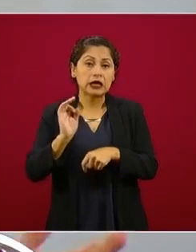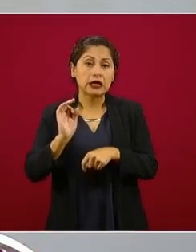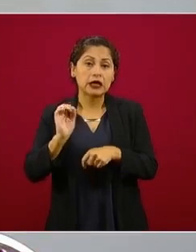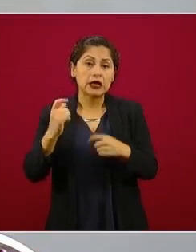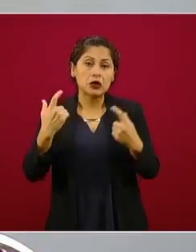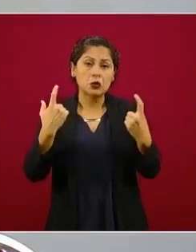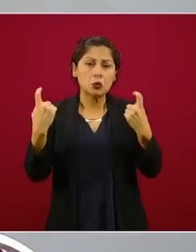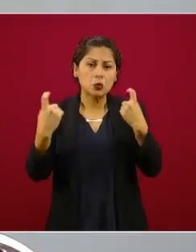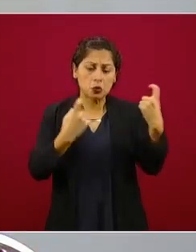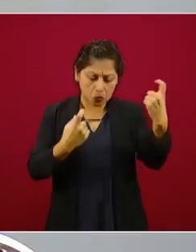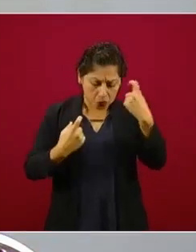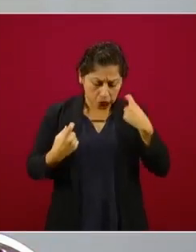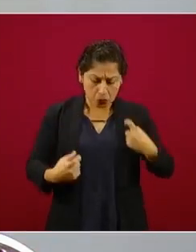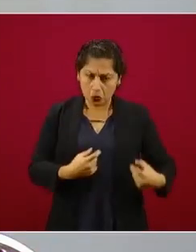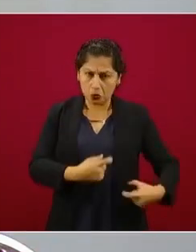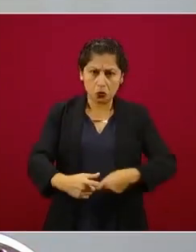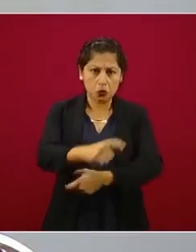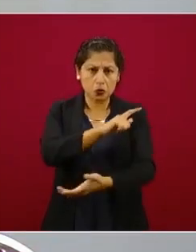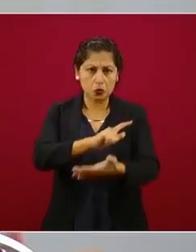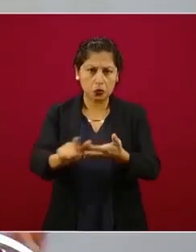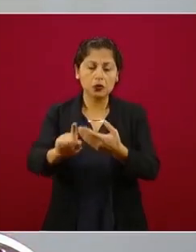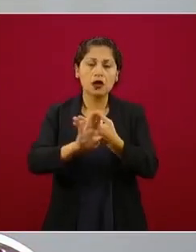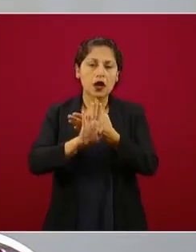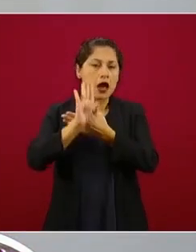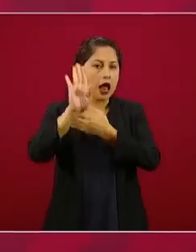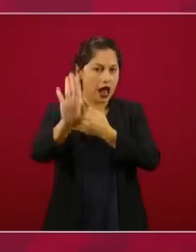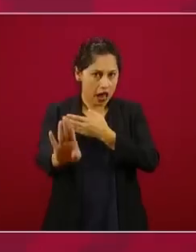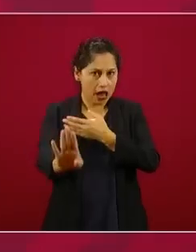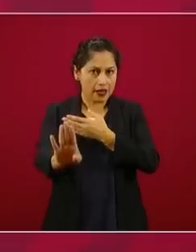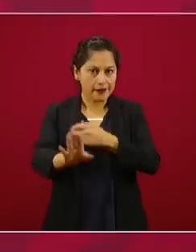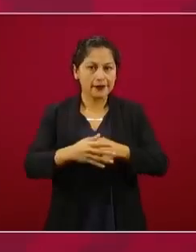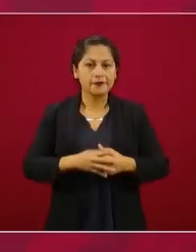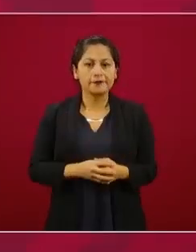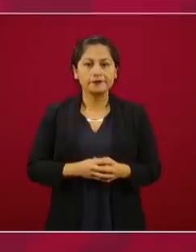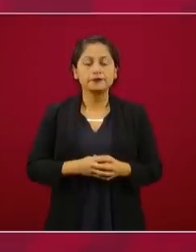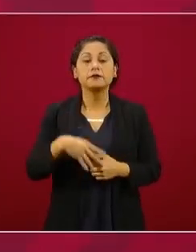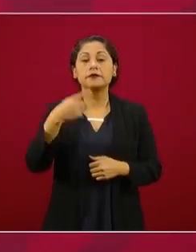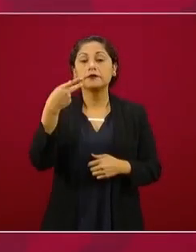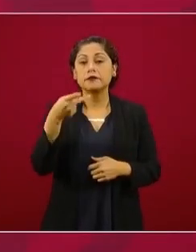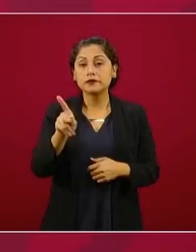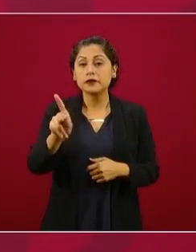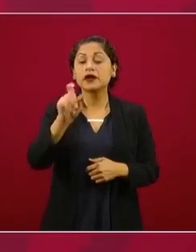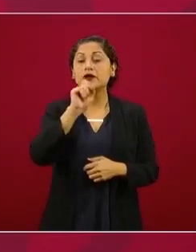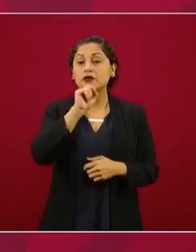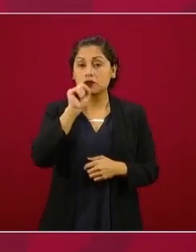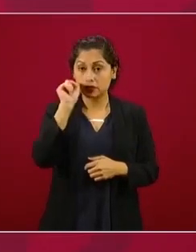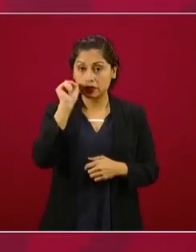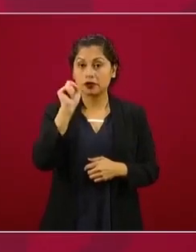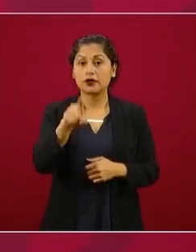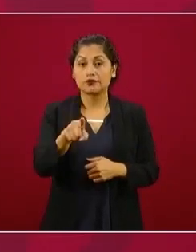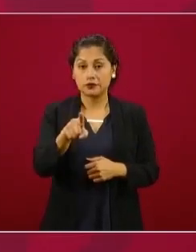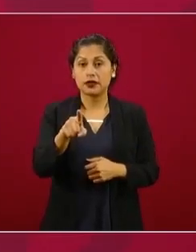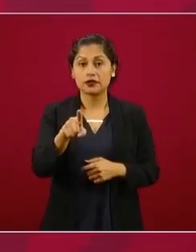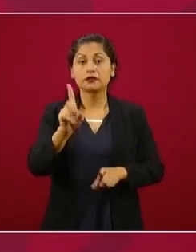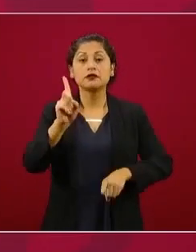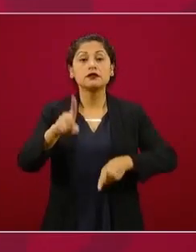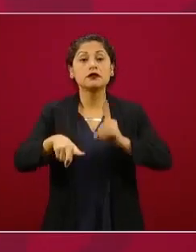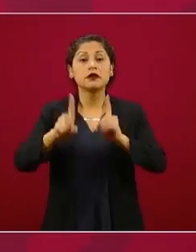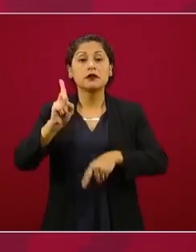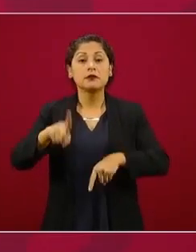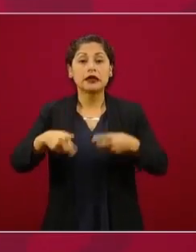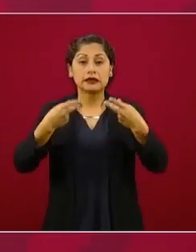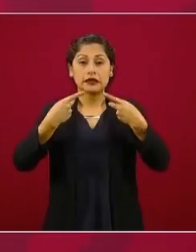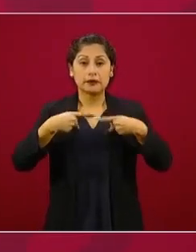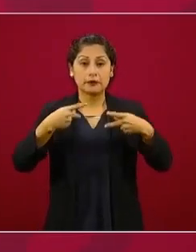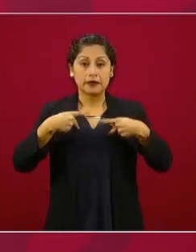la sustancia sanitizante, y además se contemplan los tiempos en los que la persona debe